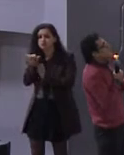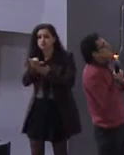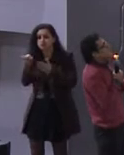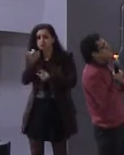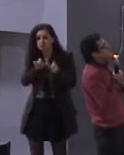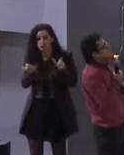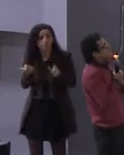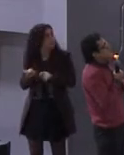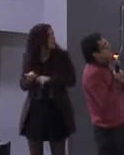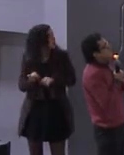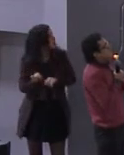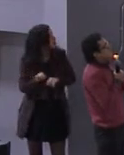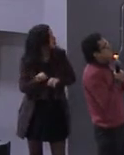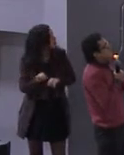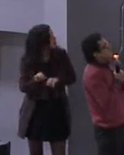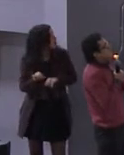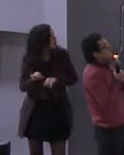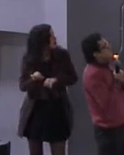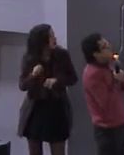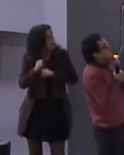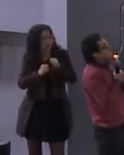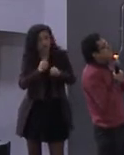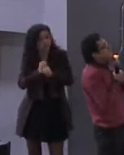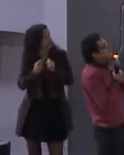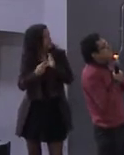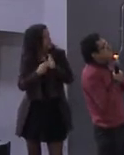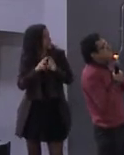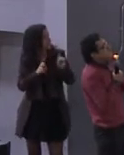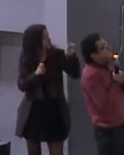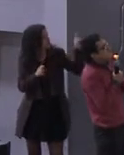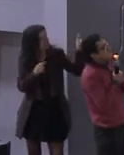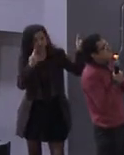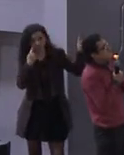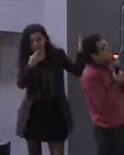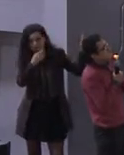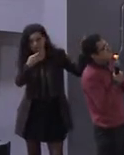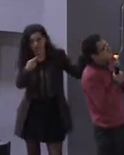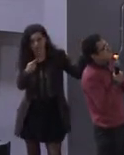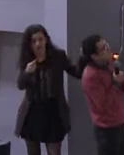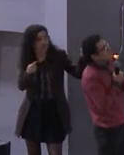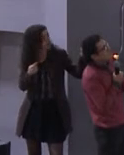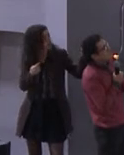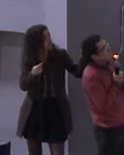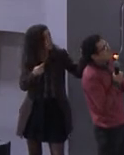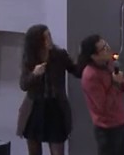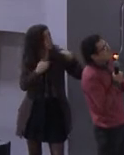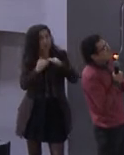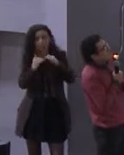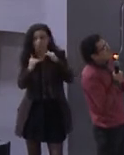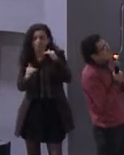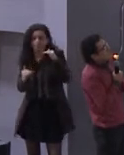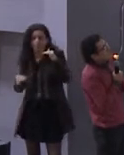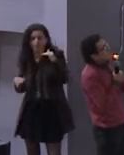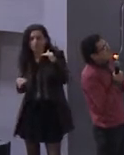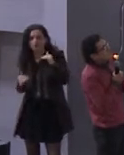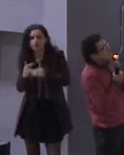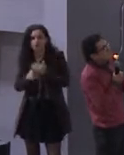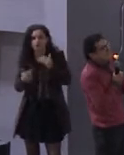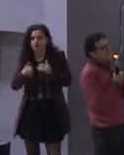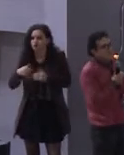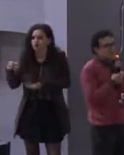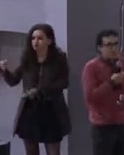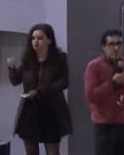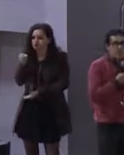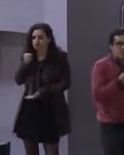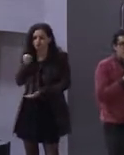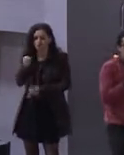mil millones 136. En el 2020, 96 mil, 103, 110. Está por debajo lo que recibimos de la